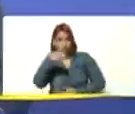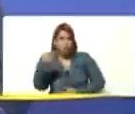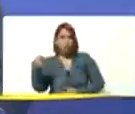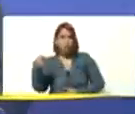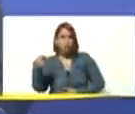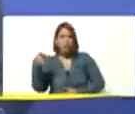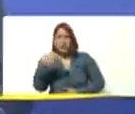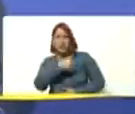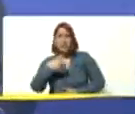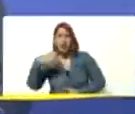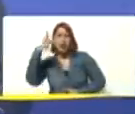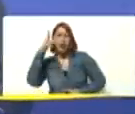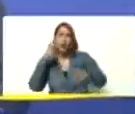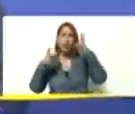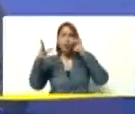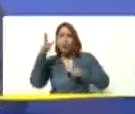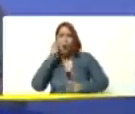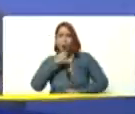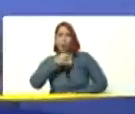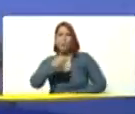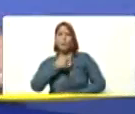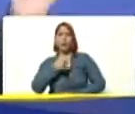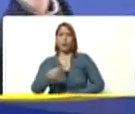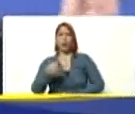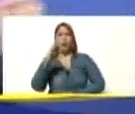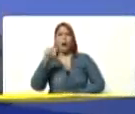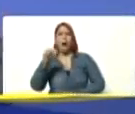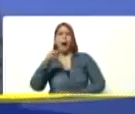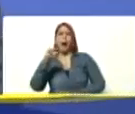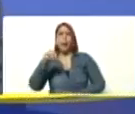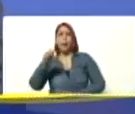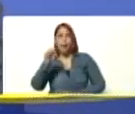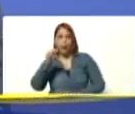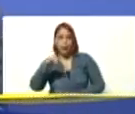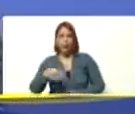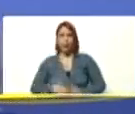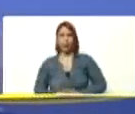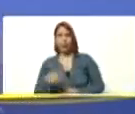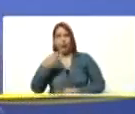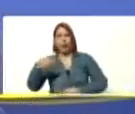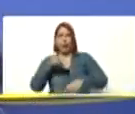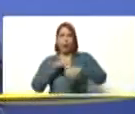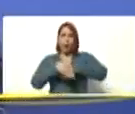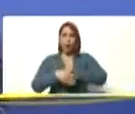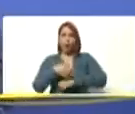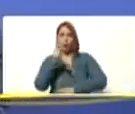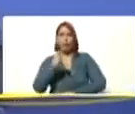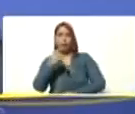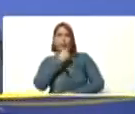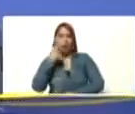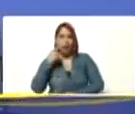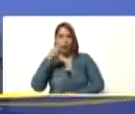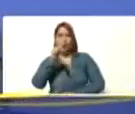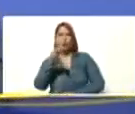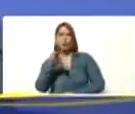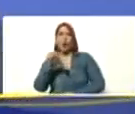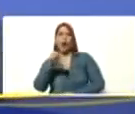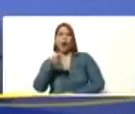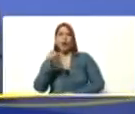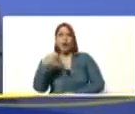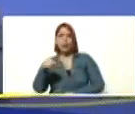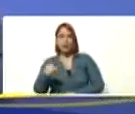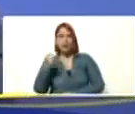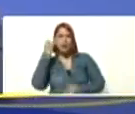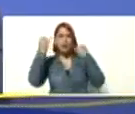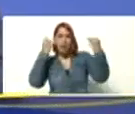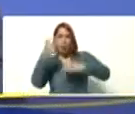la opinión de Carmen, de Héctor, de Suárez y de Alejandro sobre esta idea de gobernar con